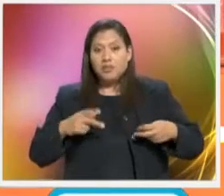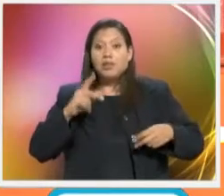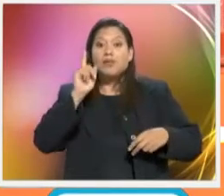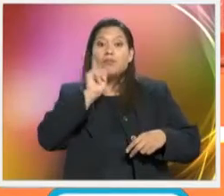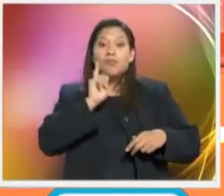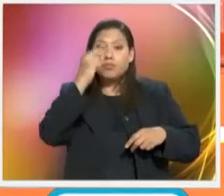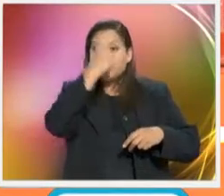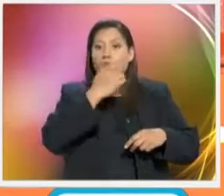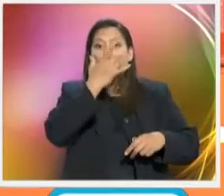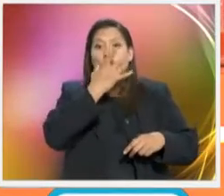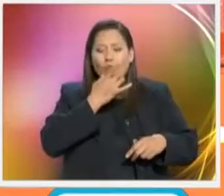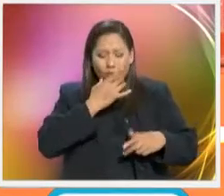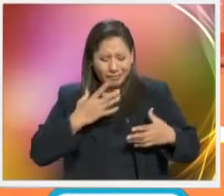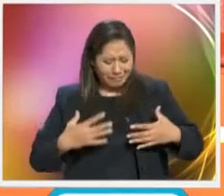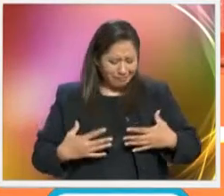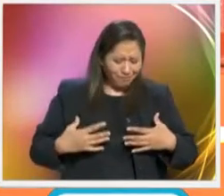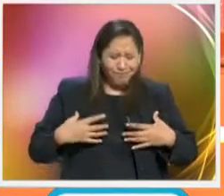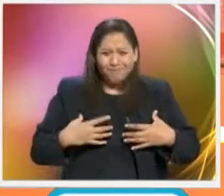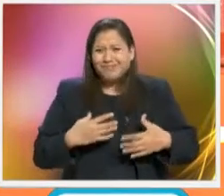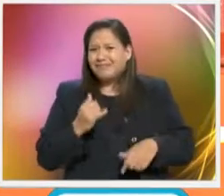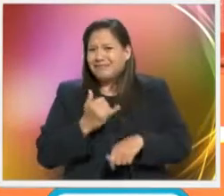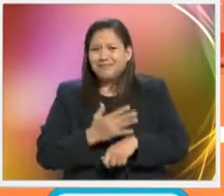la mujer, una inconformidad